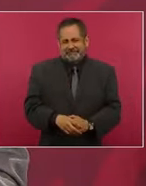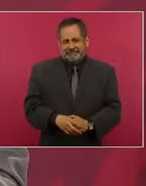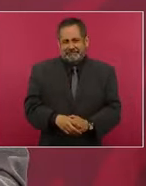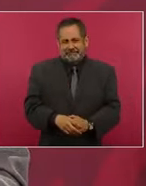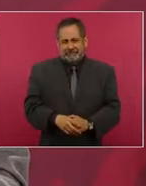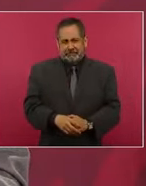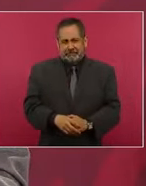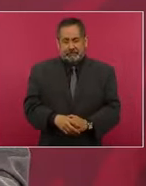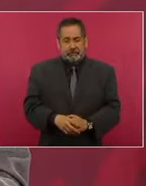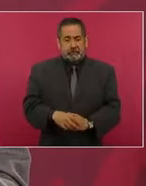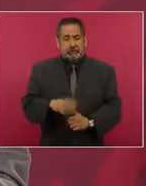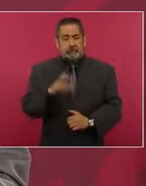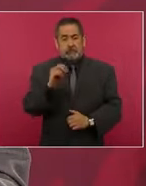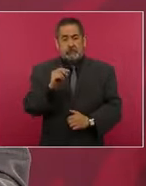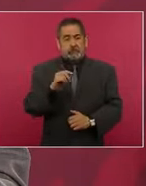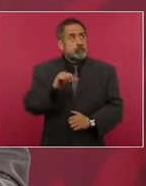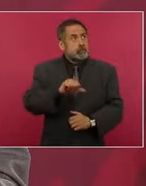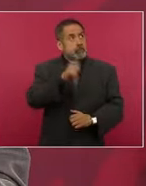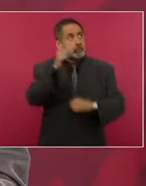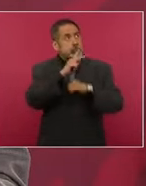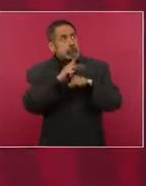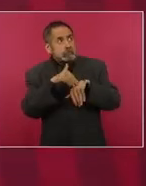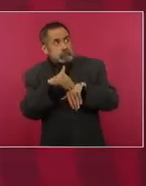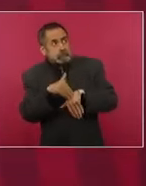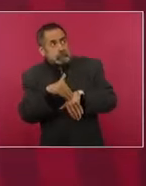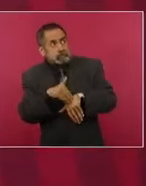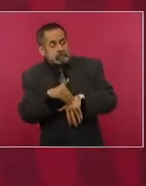Vivir acomplejado.